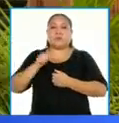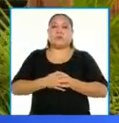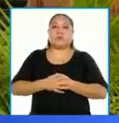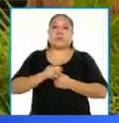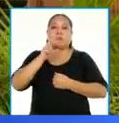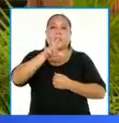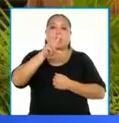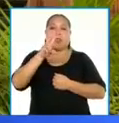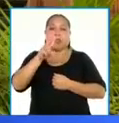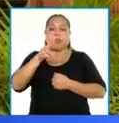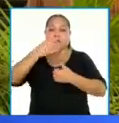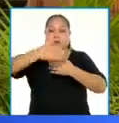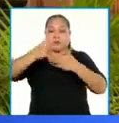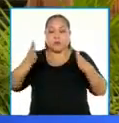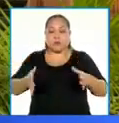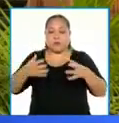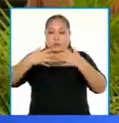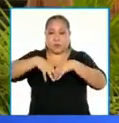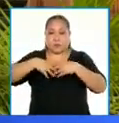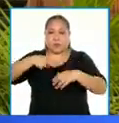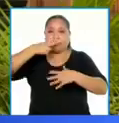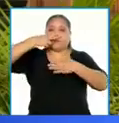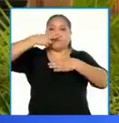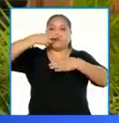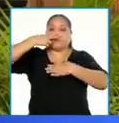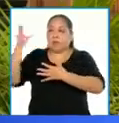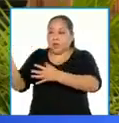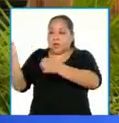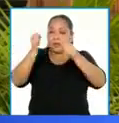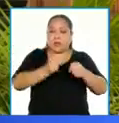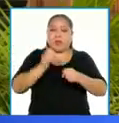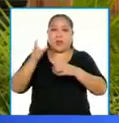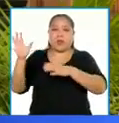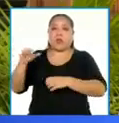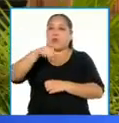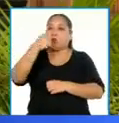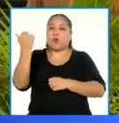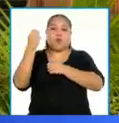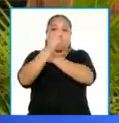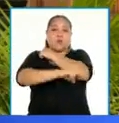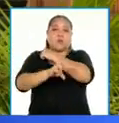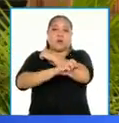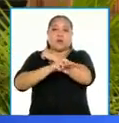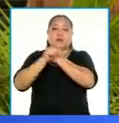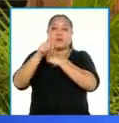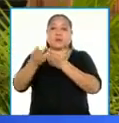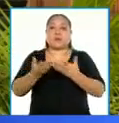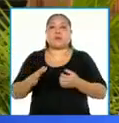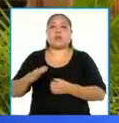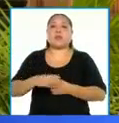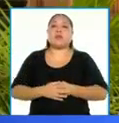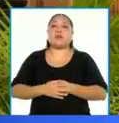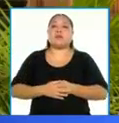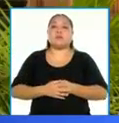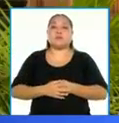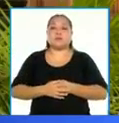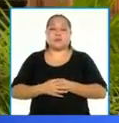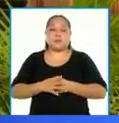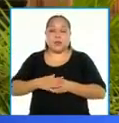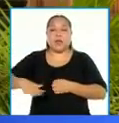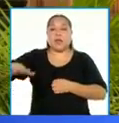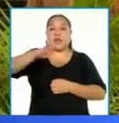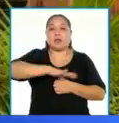Hay 32 plantas de oxígeno que han sido importadas para estos fines en este periodo, aparte de las que han sido donadas y demás.